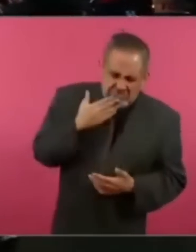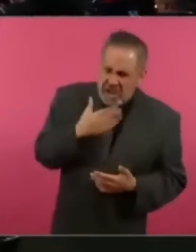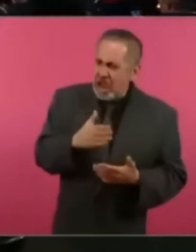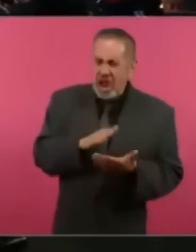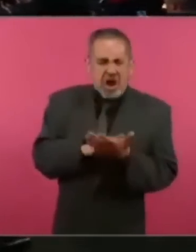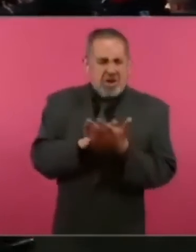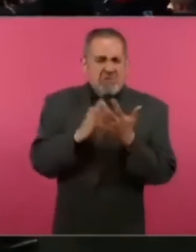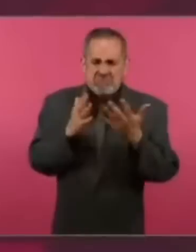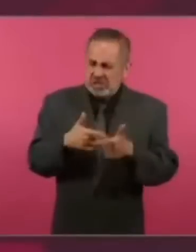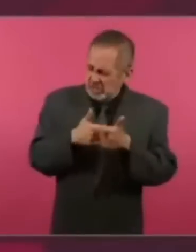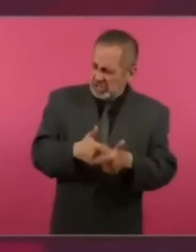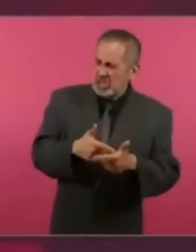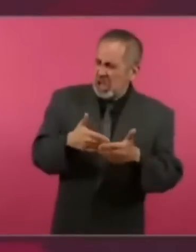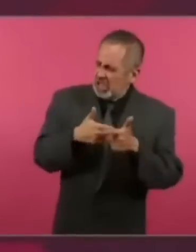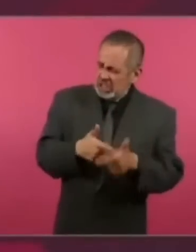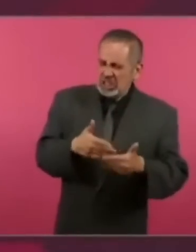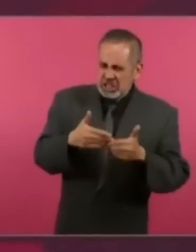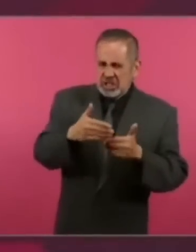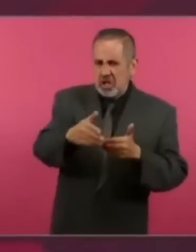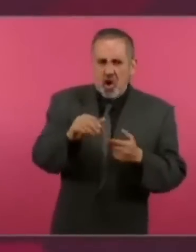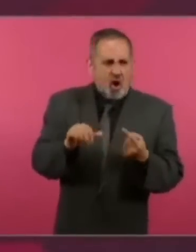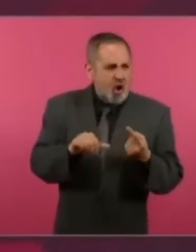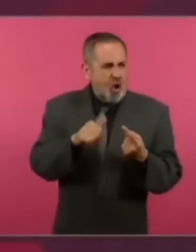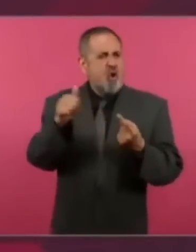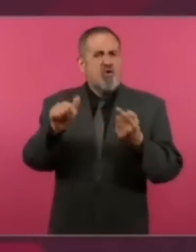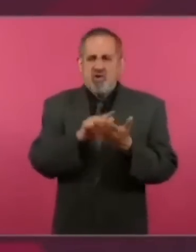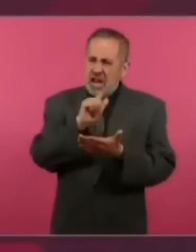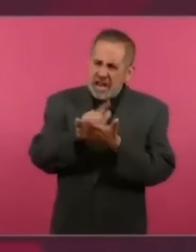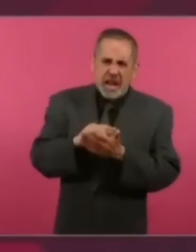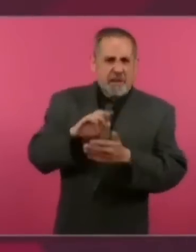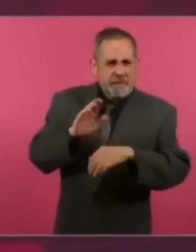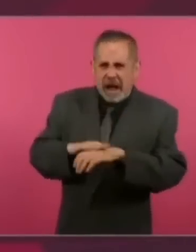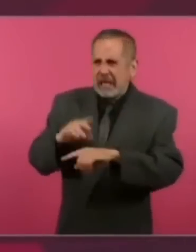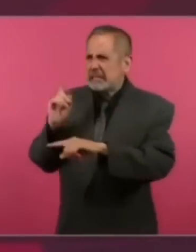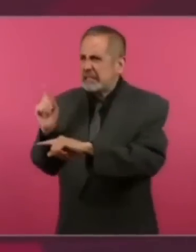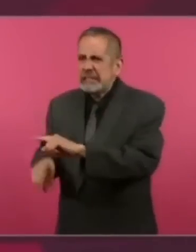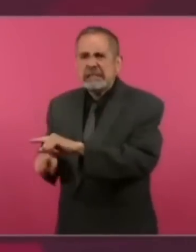que seguir adelante con otras reformas estructurales.